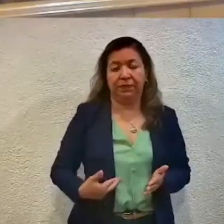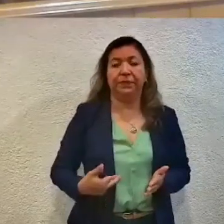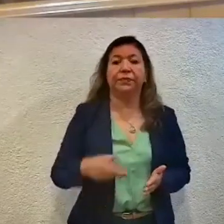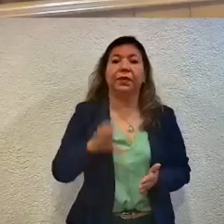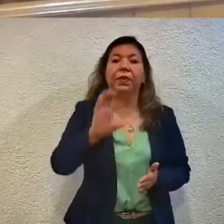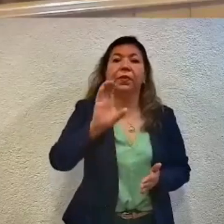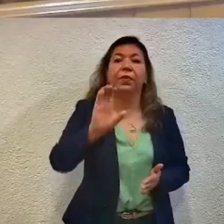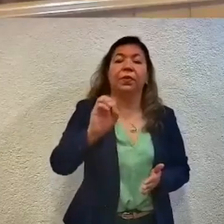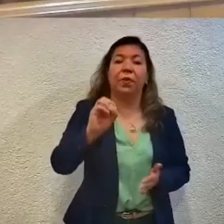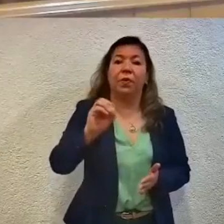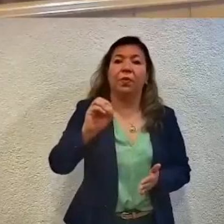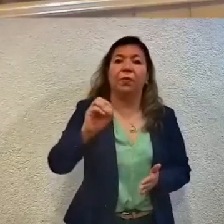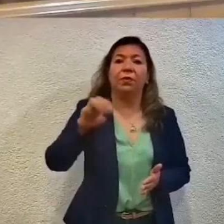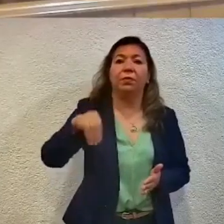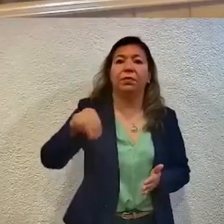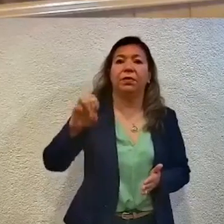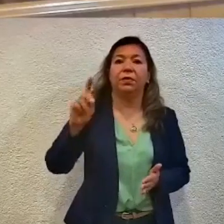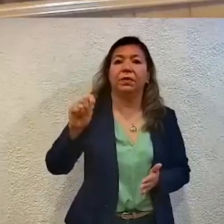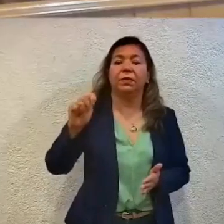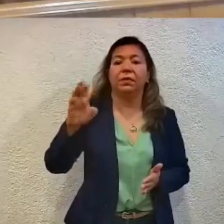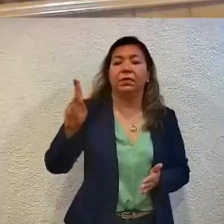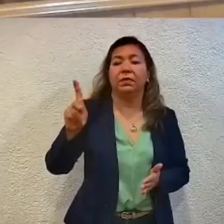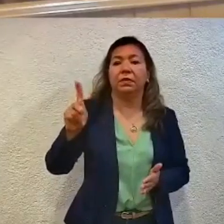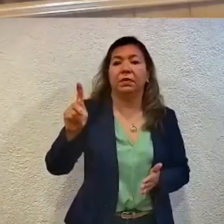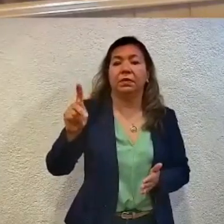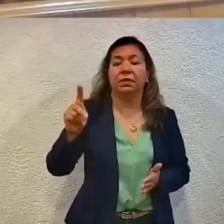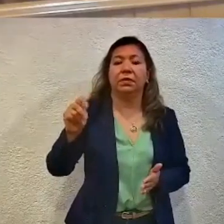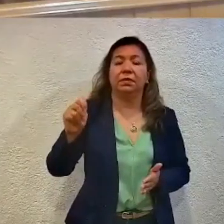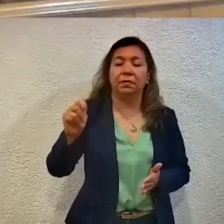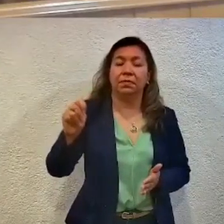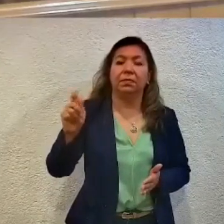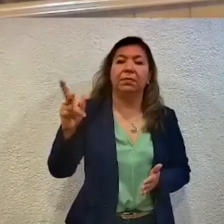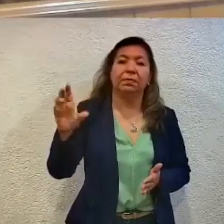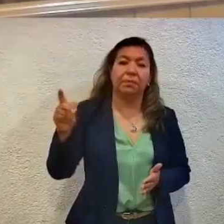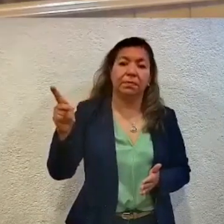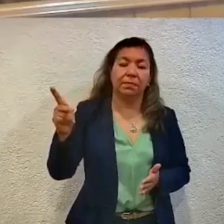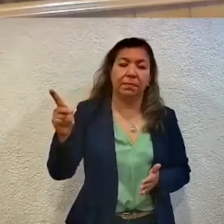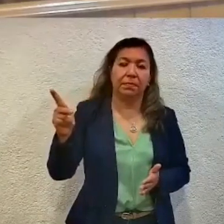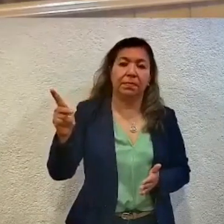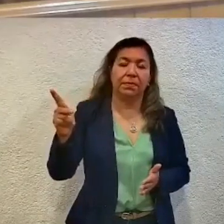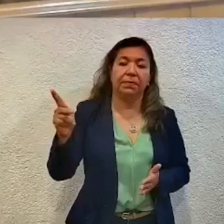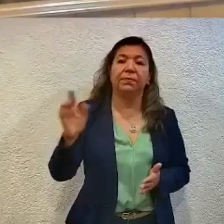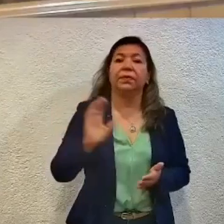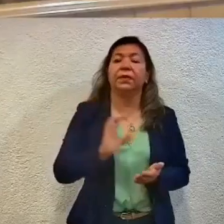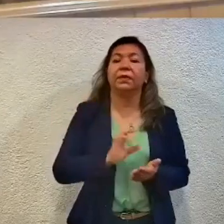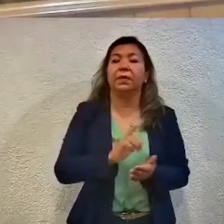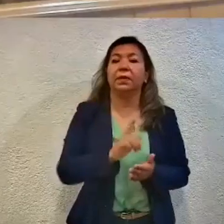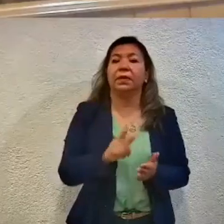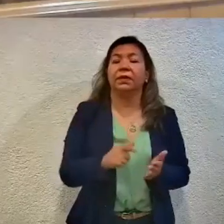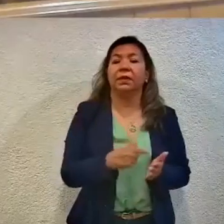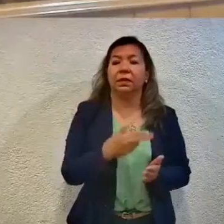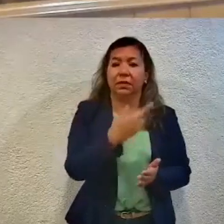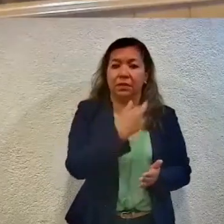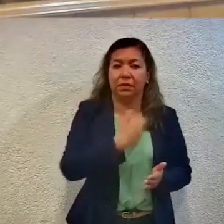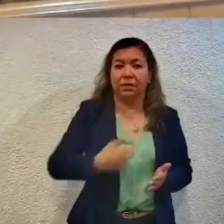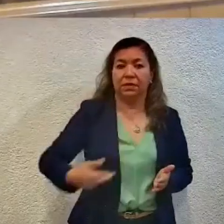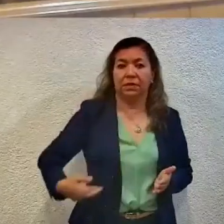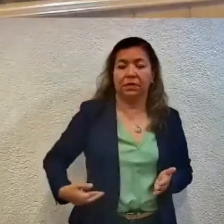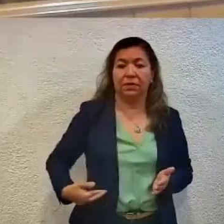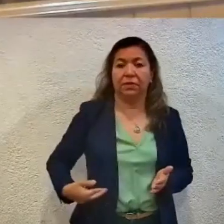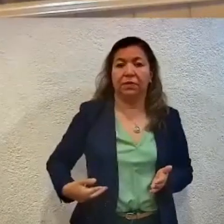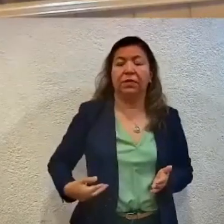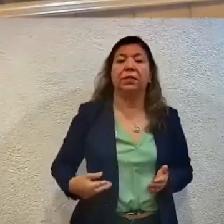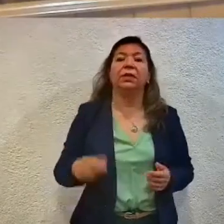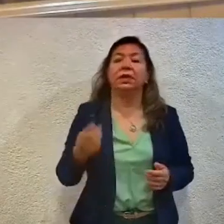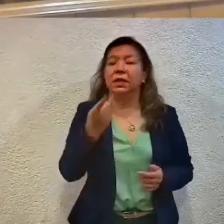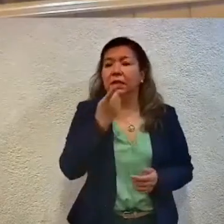el Ayuntamiento de Ometepec Guerrero, en el proyecto de la cuenta se propone declarar infundados los agravios, en virtud de que,